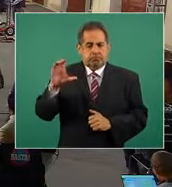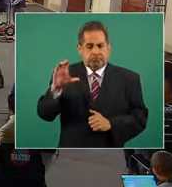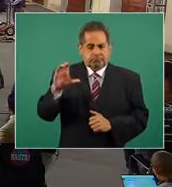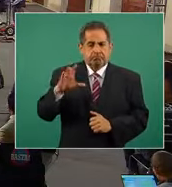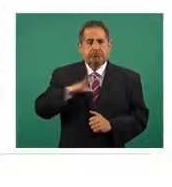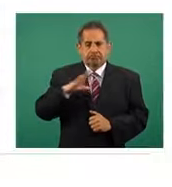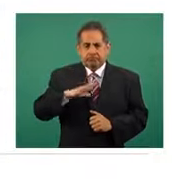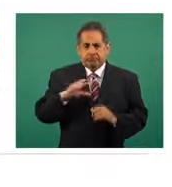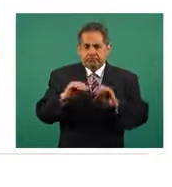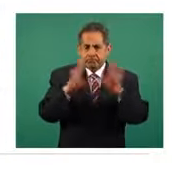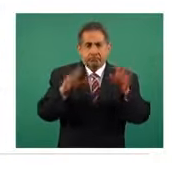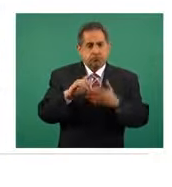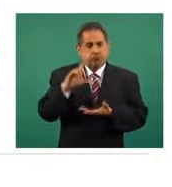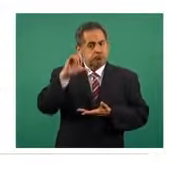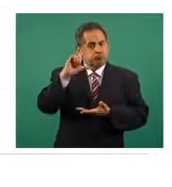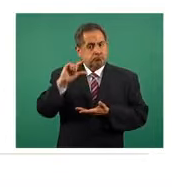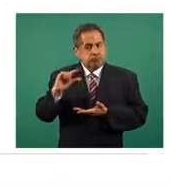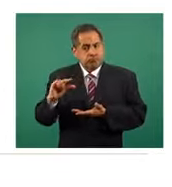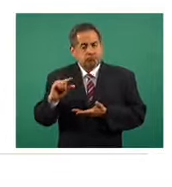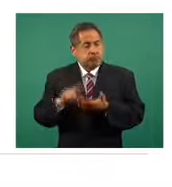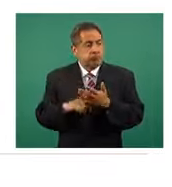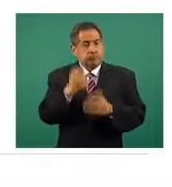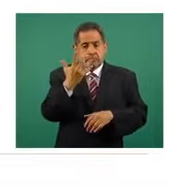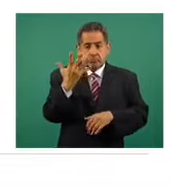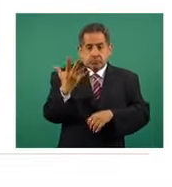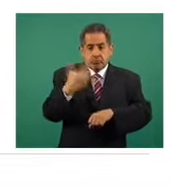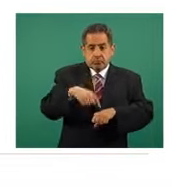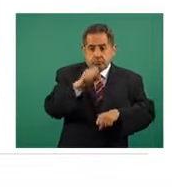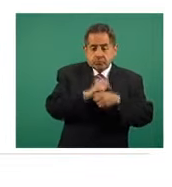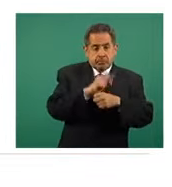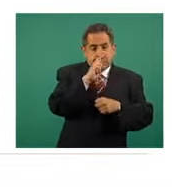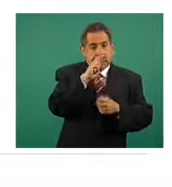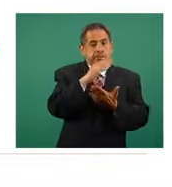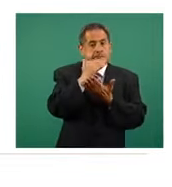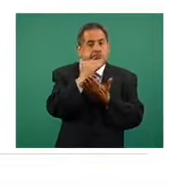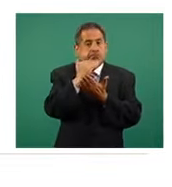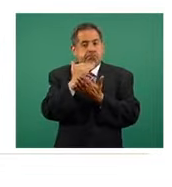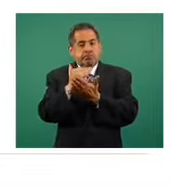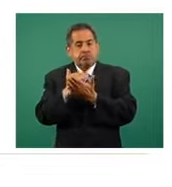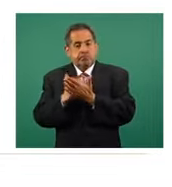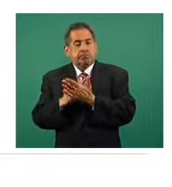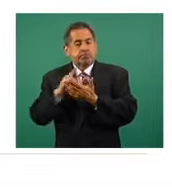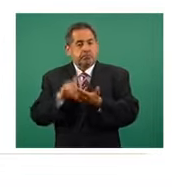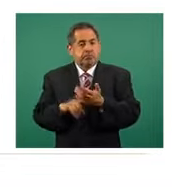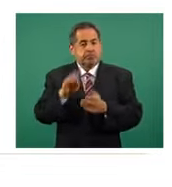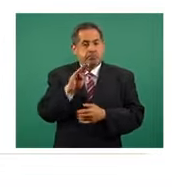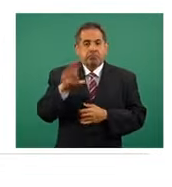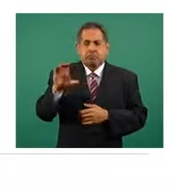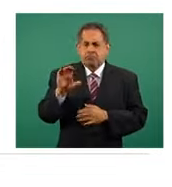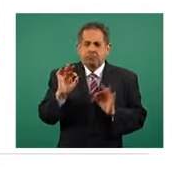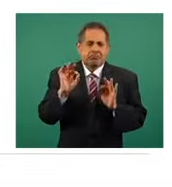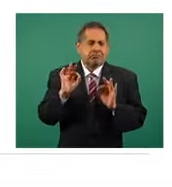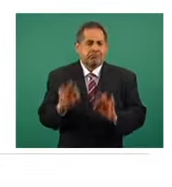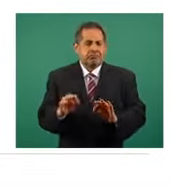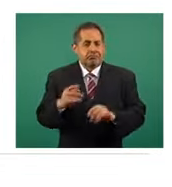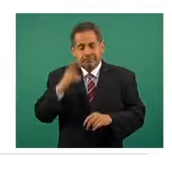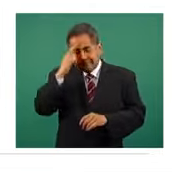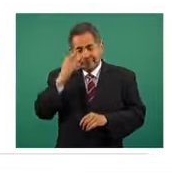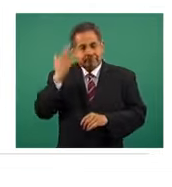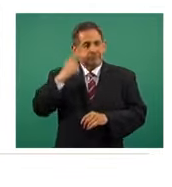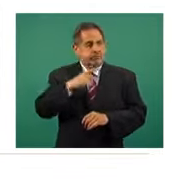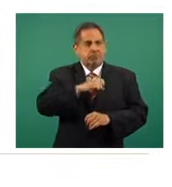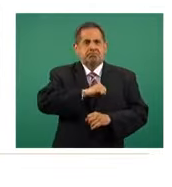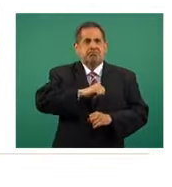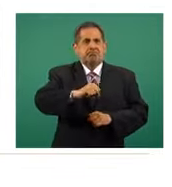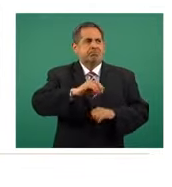tendencia clara de reducción de más de 5 semanas y esto ya es muy alentador. Baja California es una de las entidades que tuvo los primeros impactos de